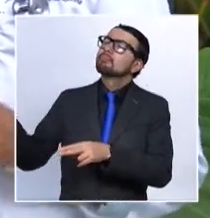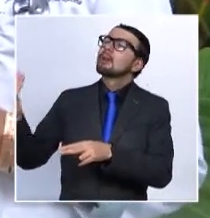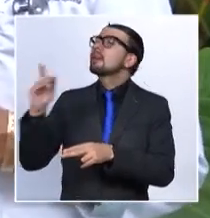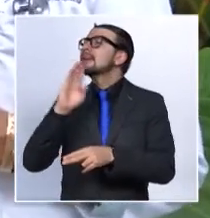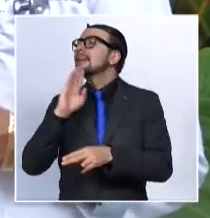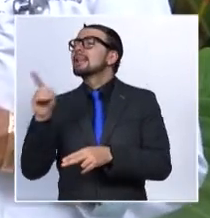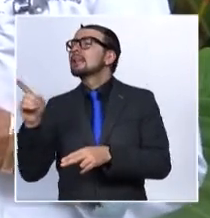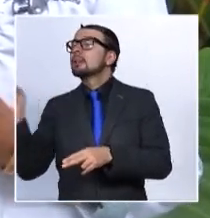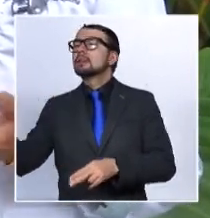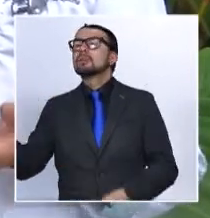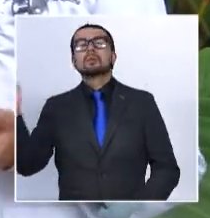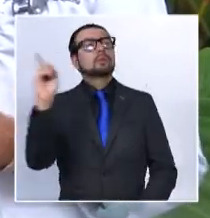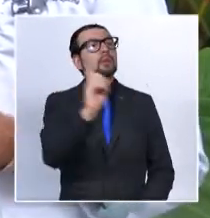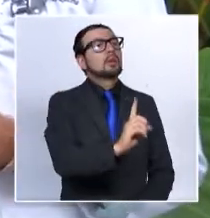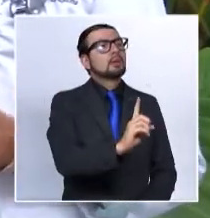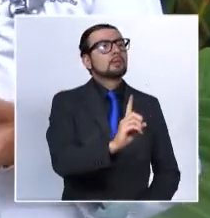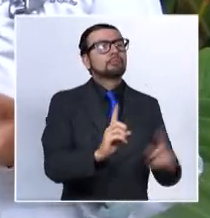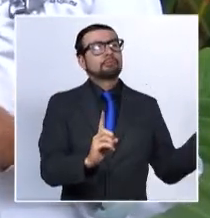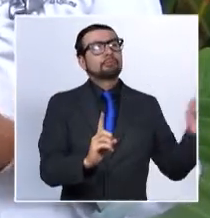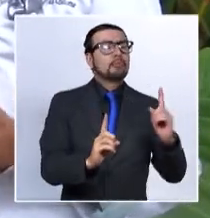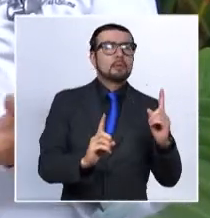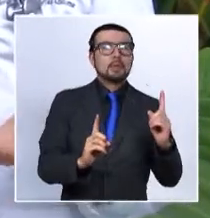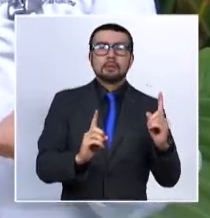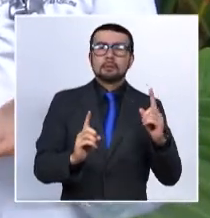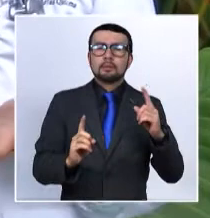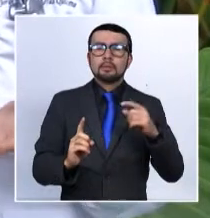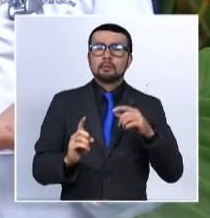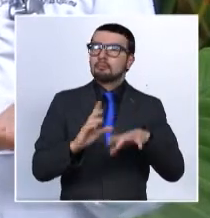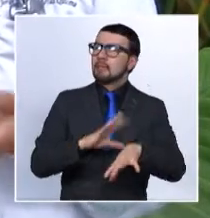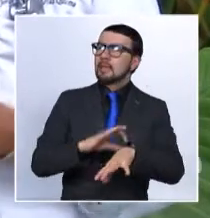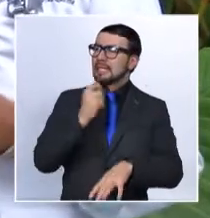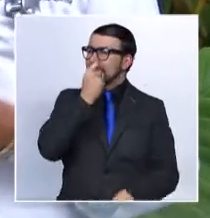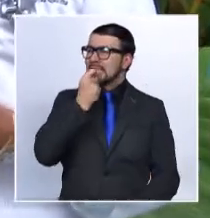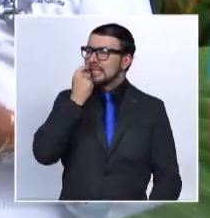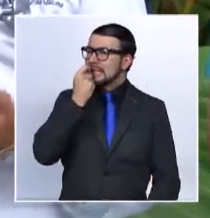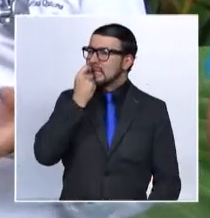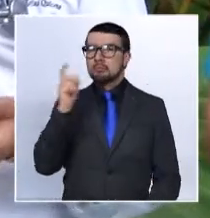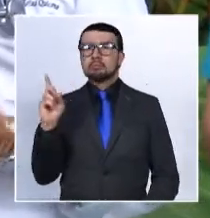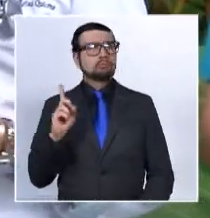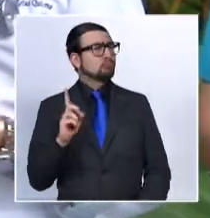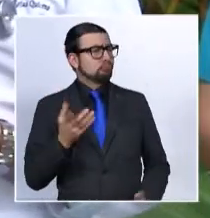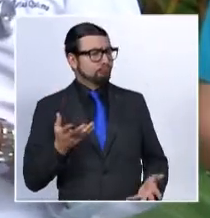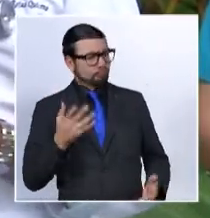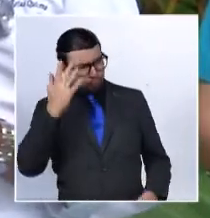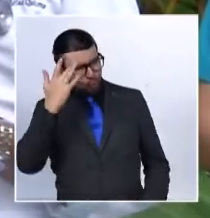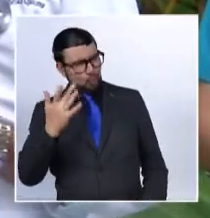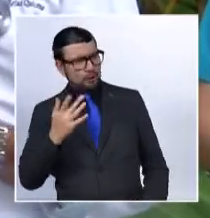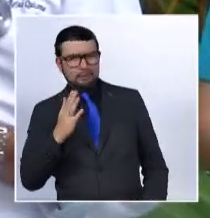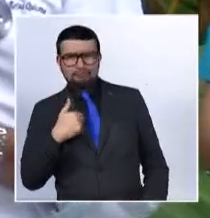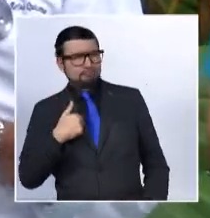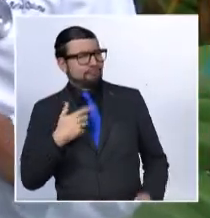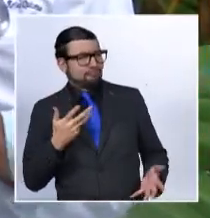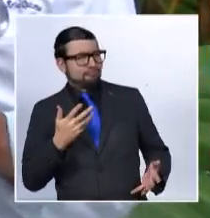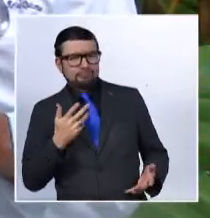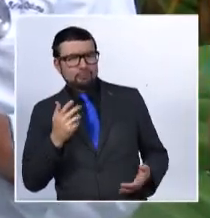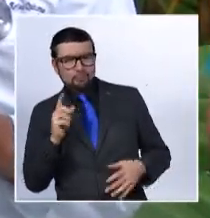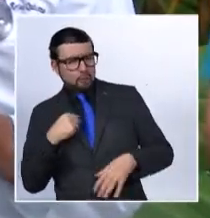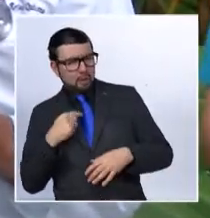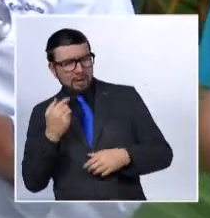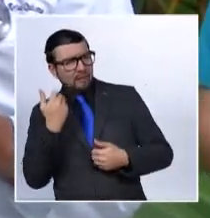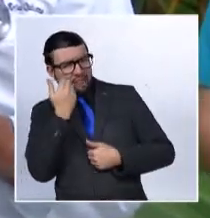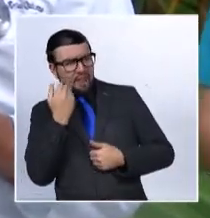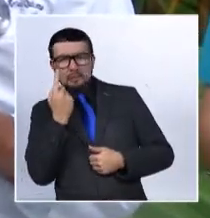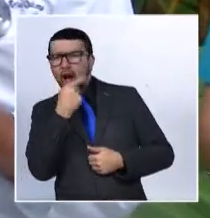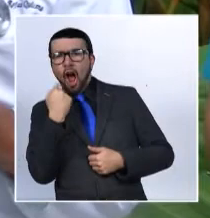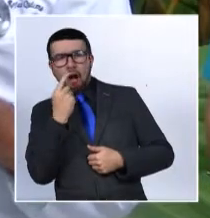la persona queda mirando a la odontóloga como ¿y usted qué? ¿Pero por qué pasó? Cuéntele, el primero,